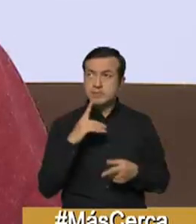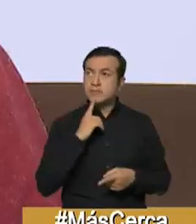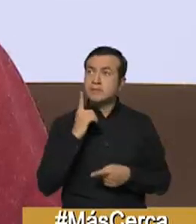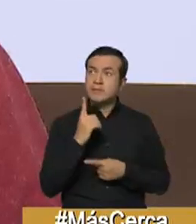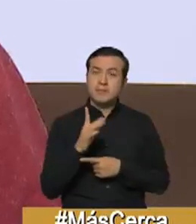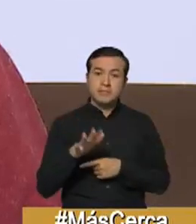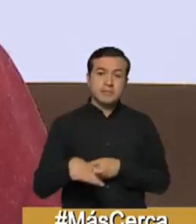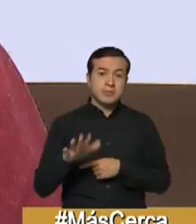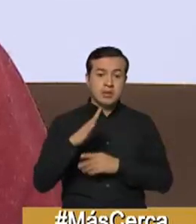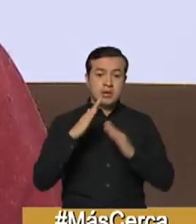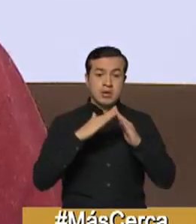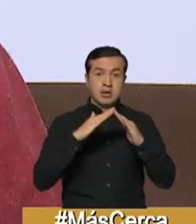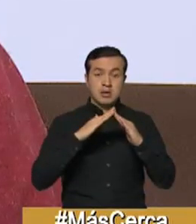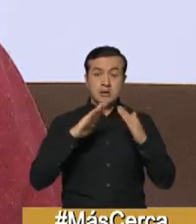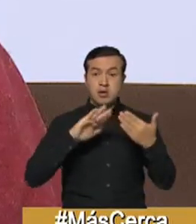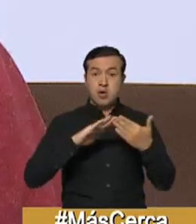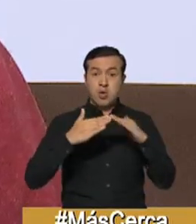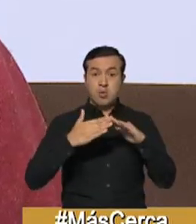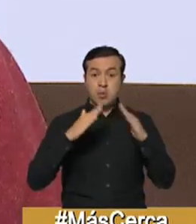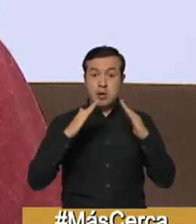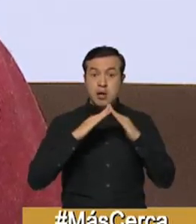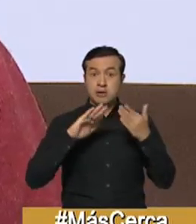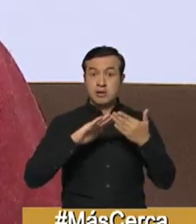ubicados en la Casa Comunal de Carapungo.